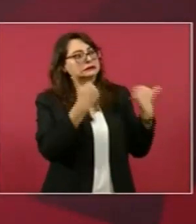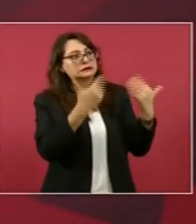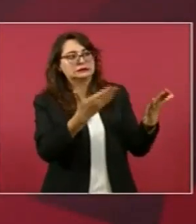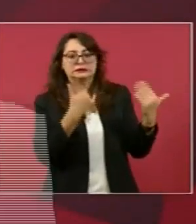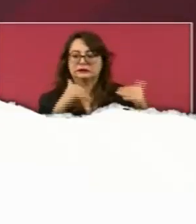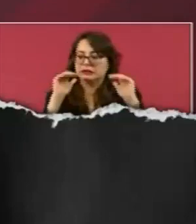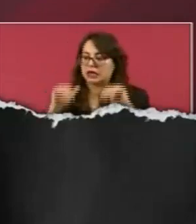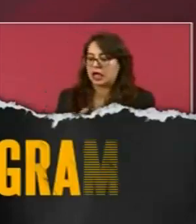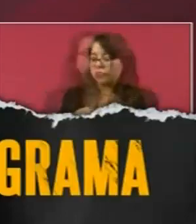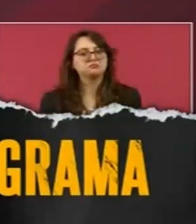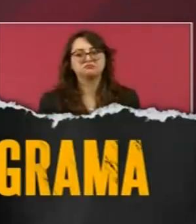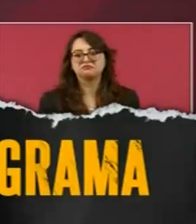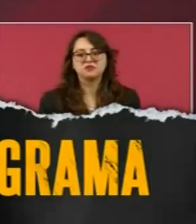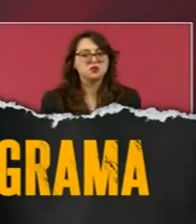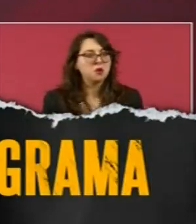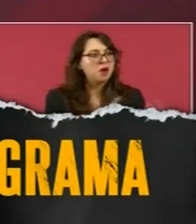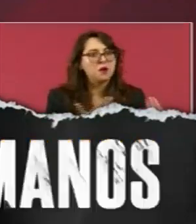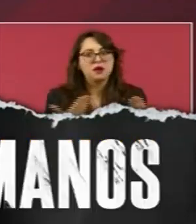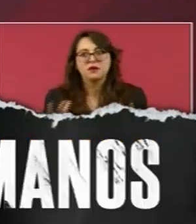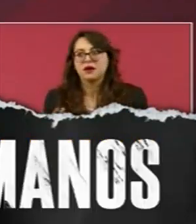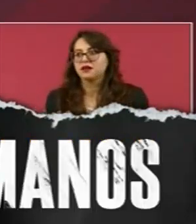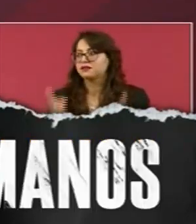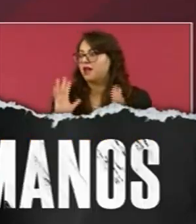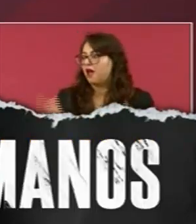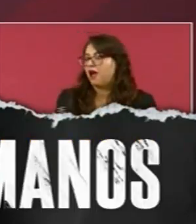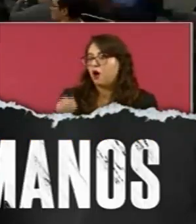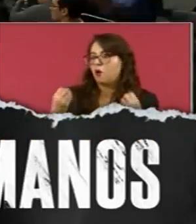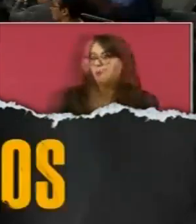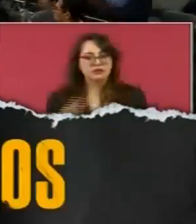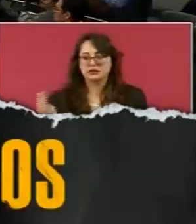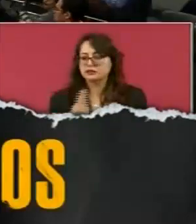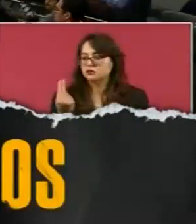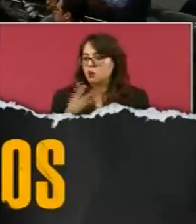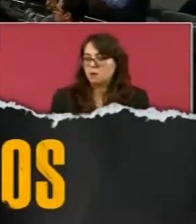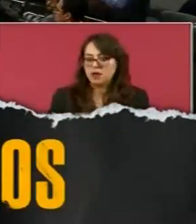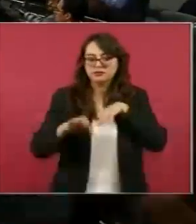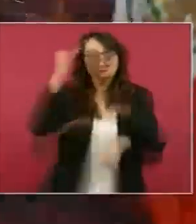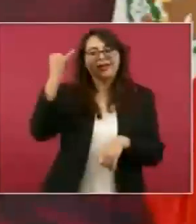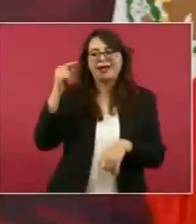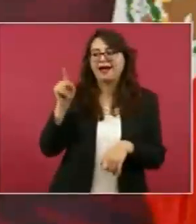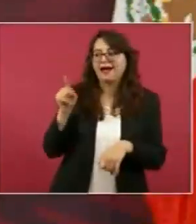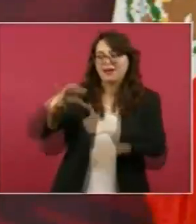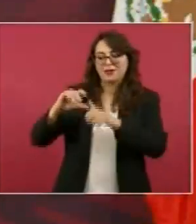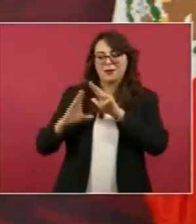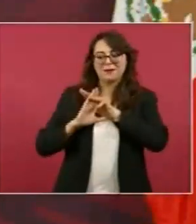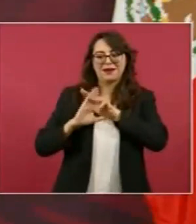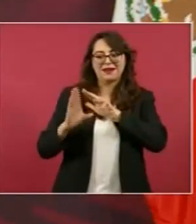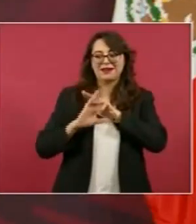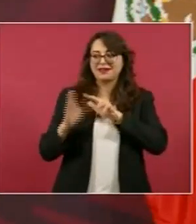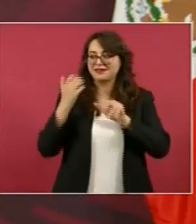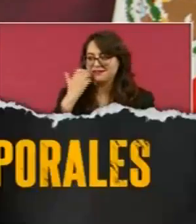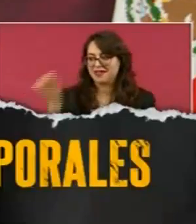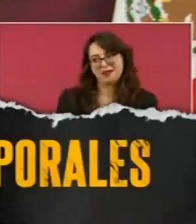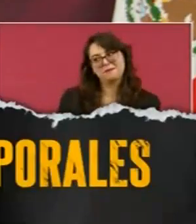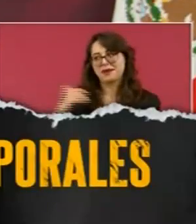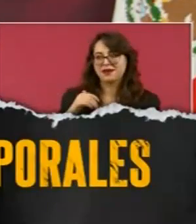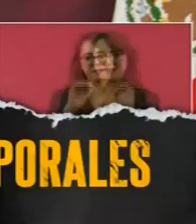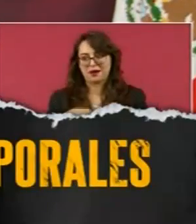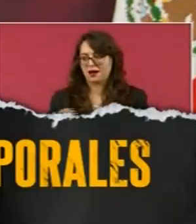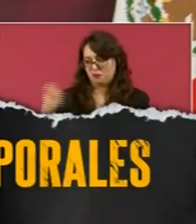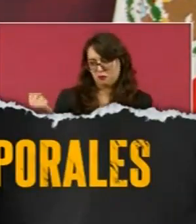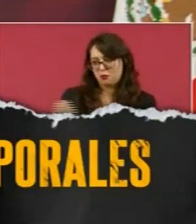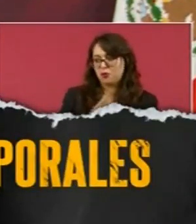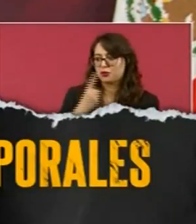Esta semana voy a presentar un programa para nuestros hermanos centroamericanos con el propósito de que puedan